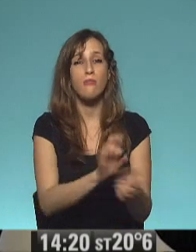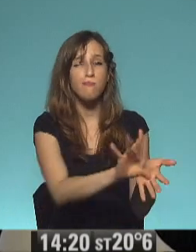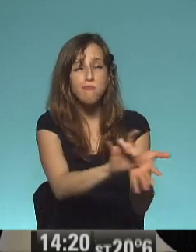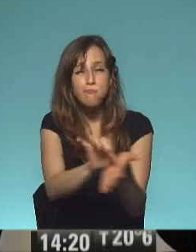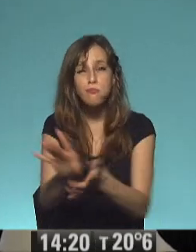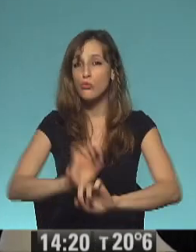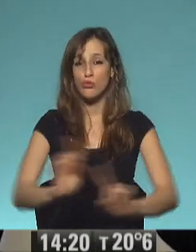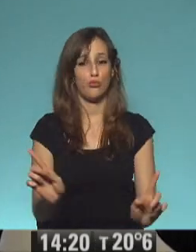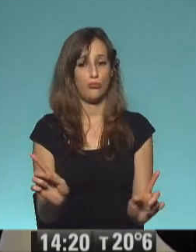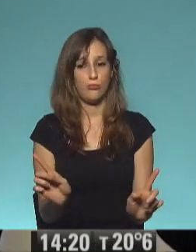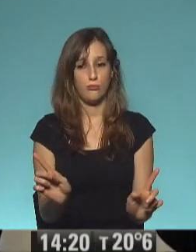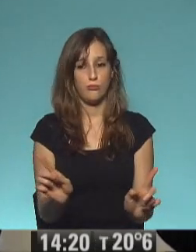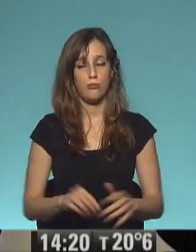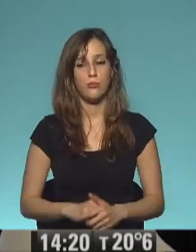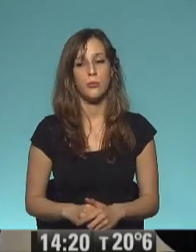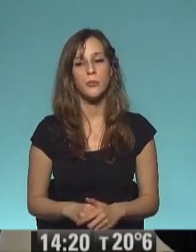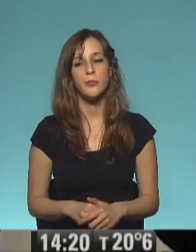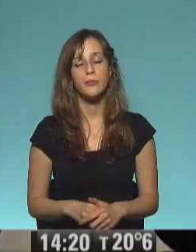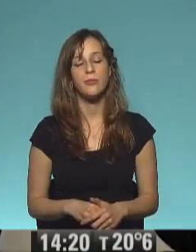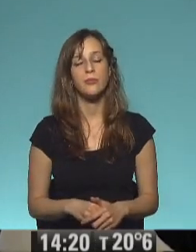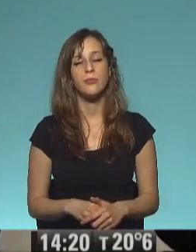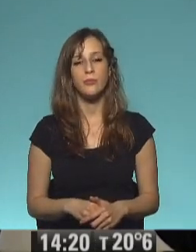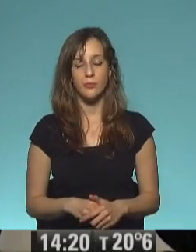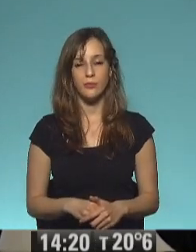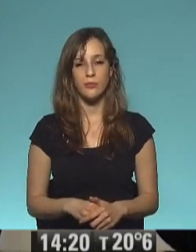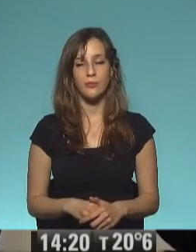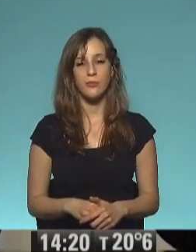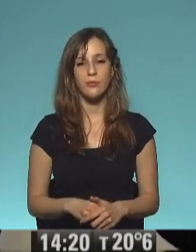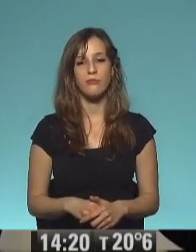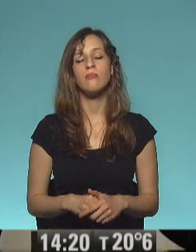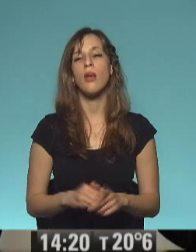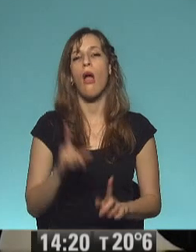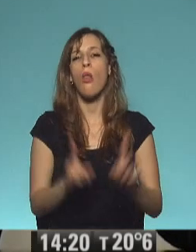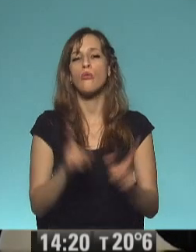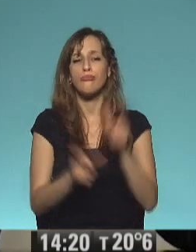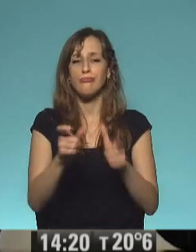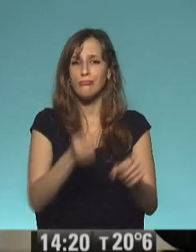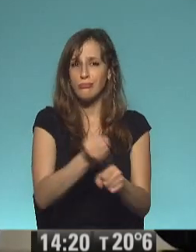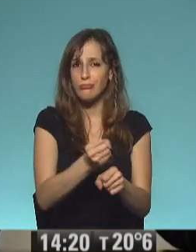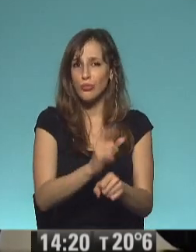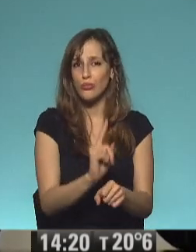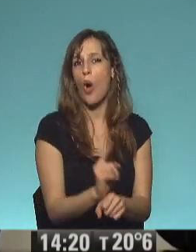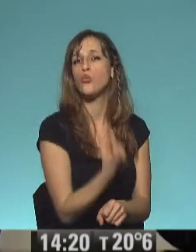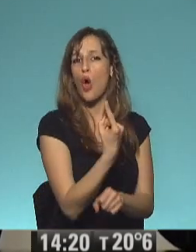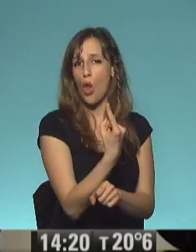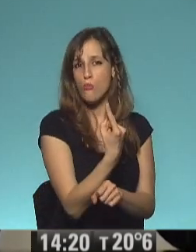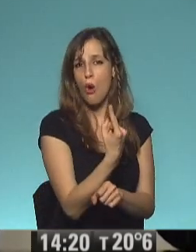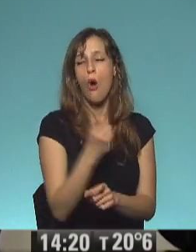trabajo. Y también hay mucho trabajador autónomo, profesionales,